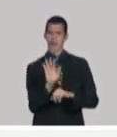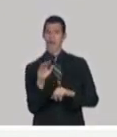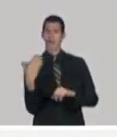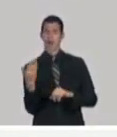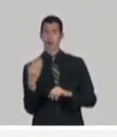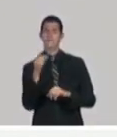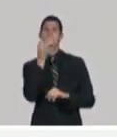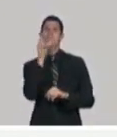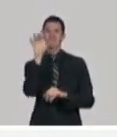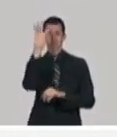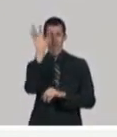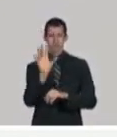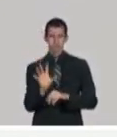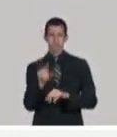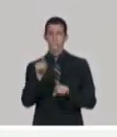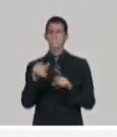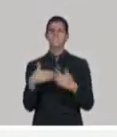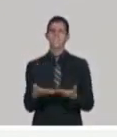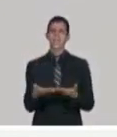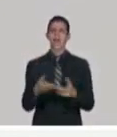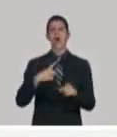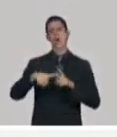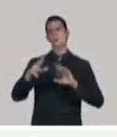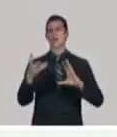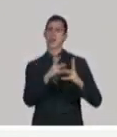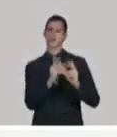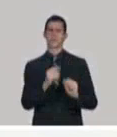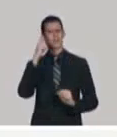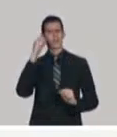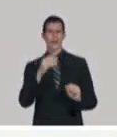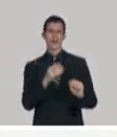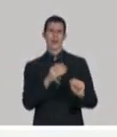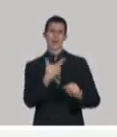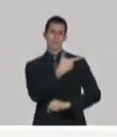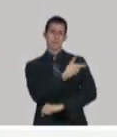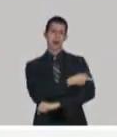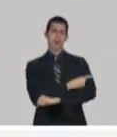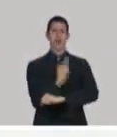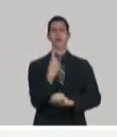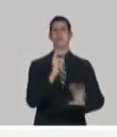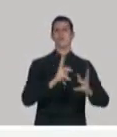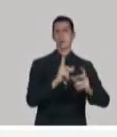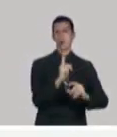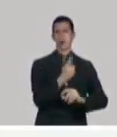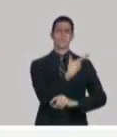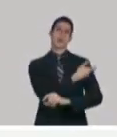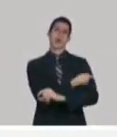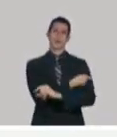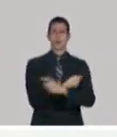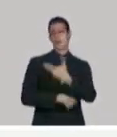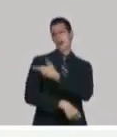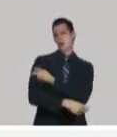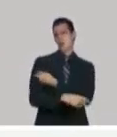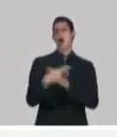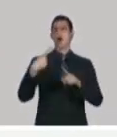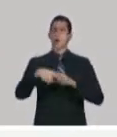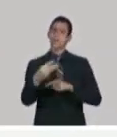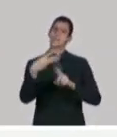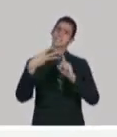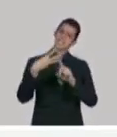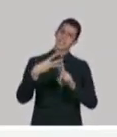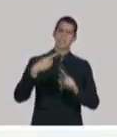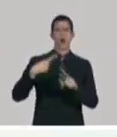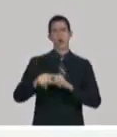él esto comparado con el control de los sueros de los sueros controles o el panel de sueros controles